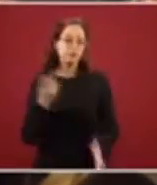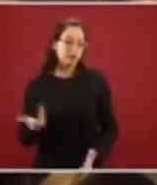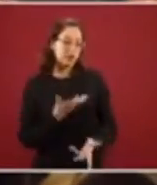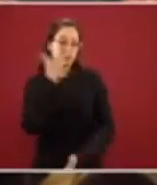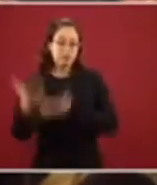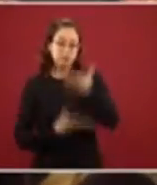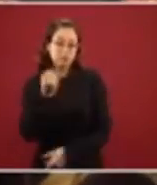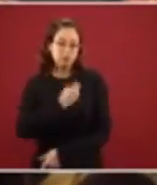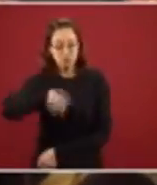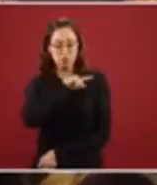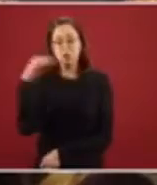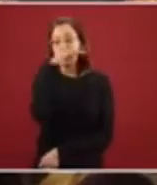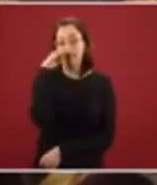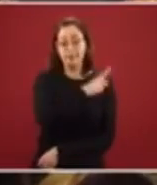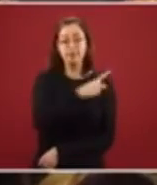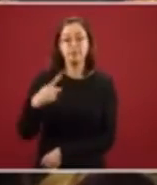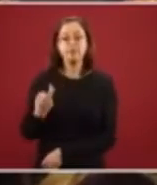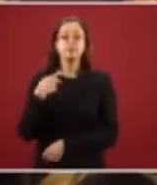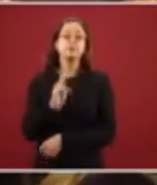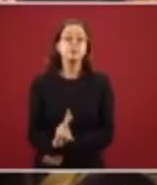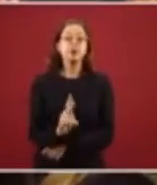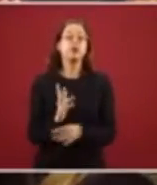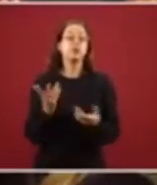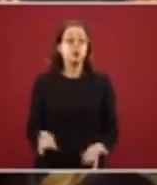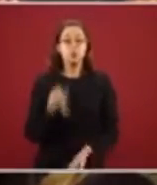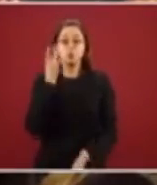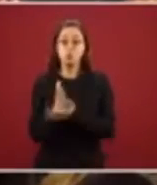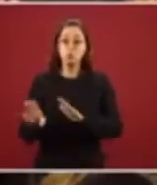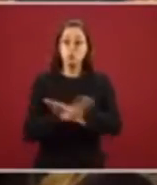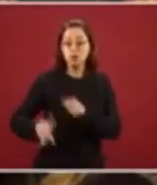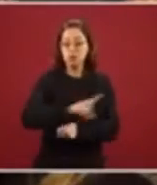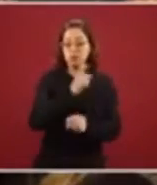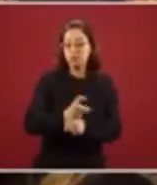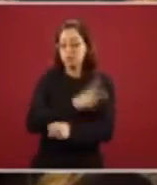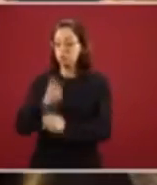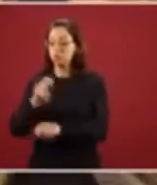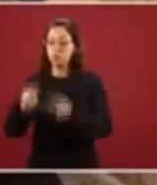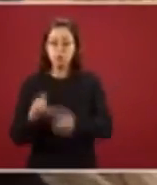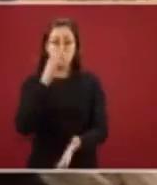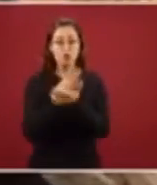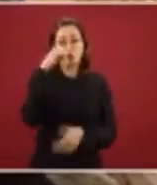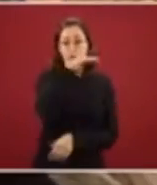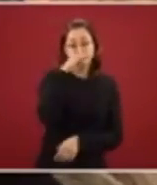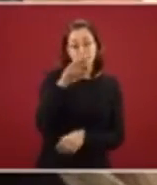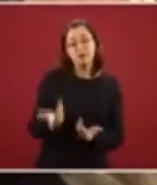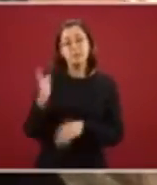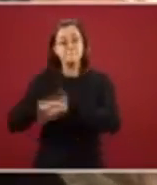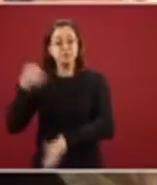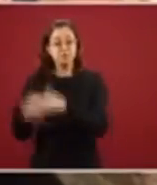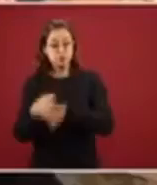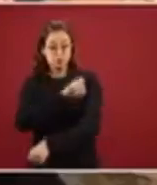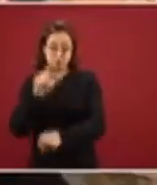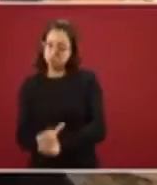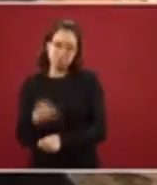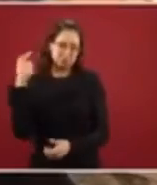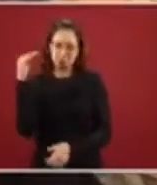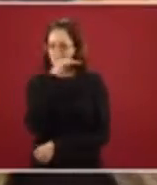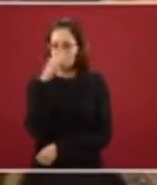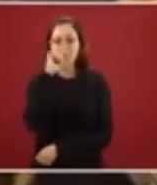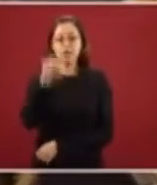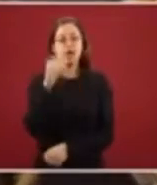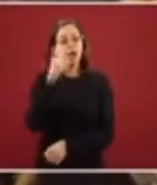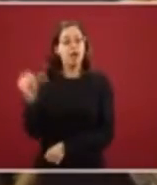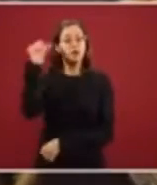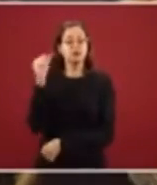ser gratuitos, pero no ha dicho que solo serán gratuitos los servicios básicos de primer y segundo nivel, pero no así los servicios de alta especialidad. Esto lo aclaró